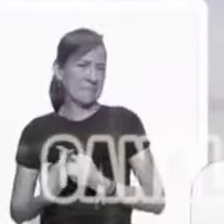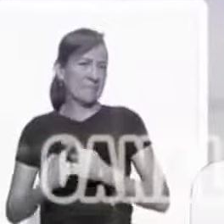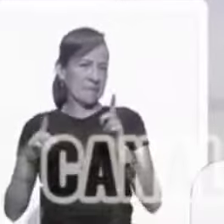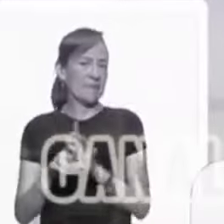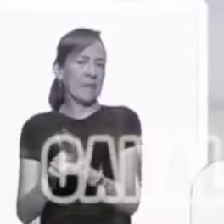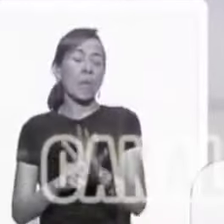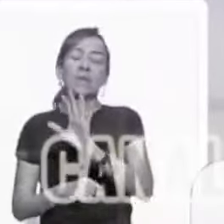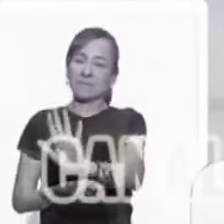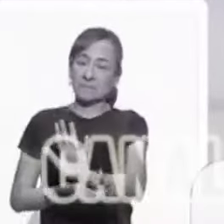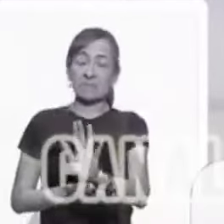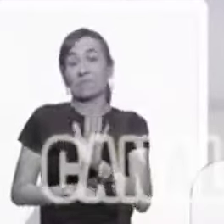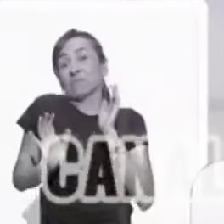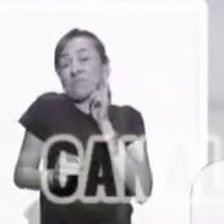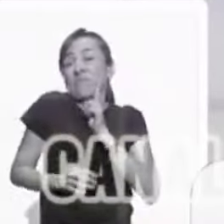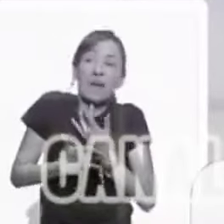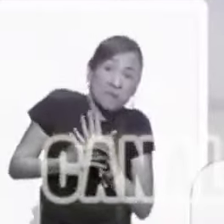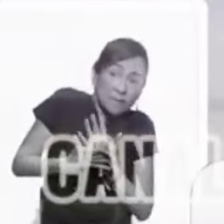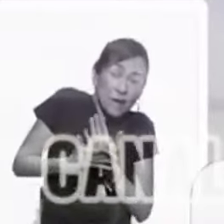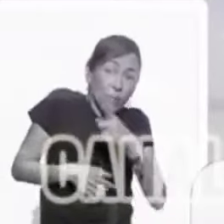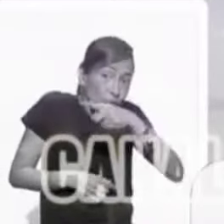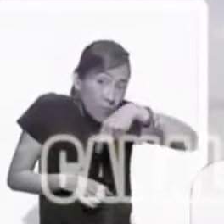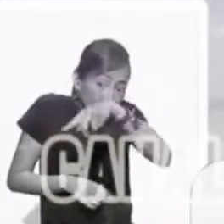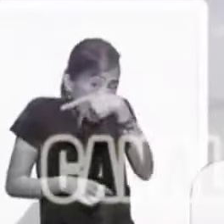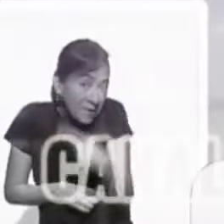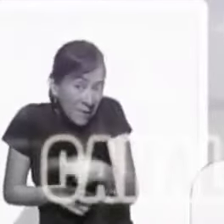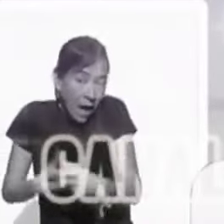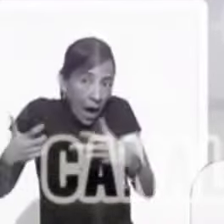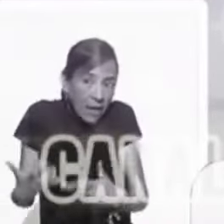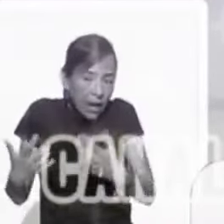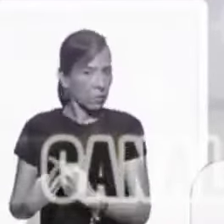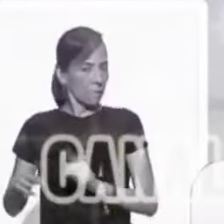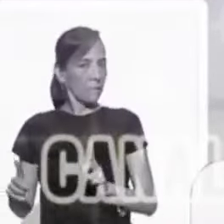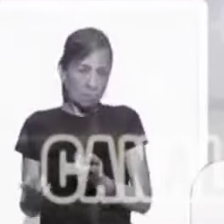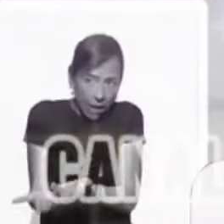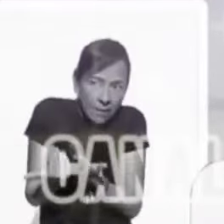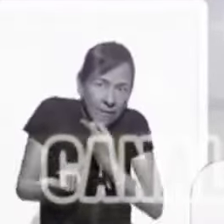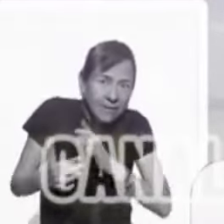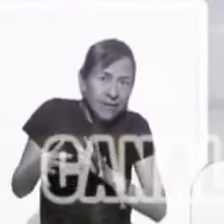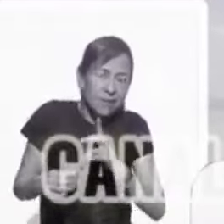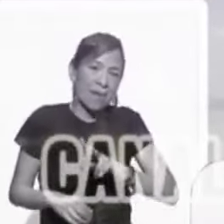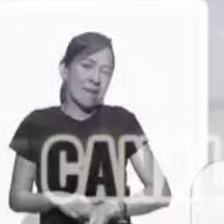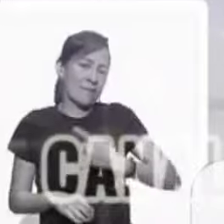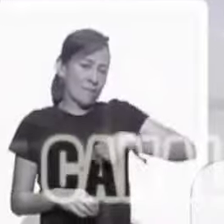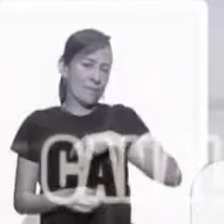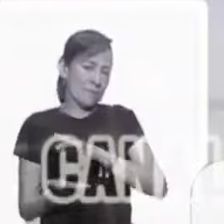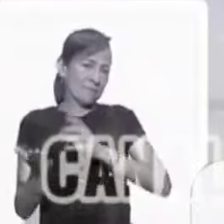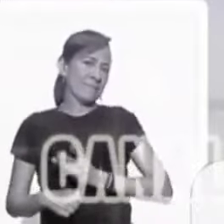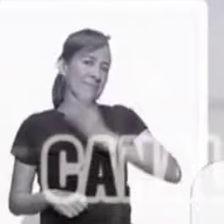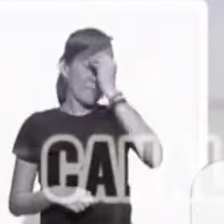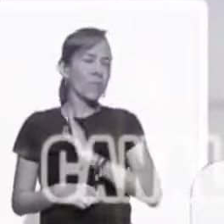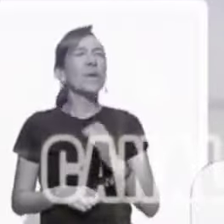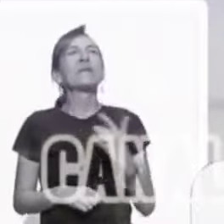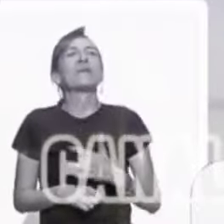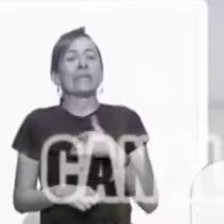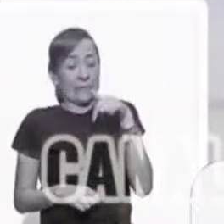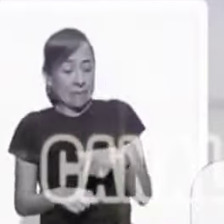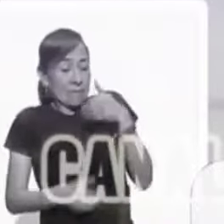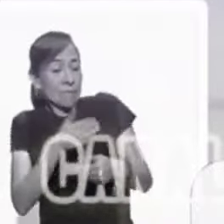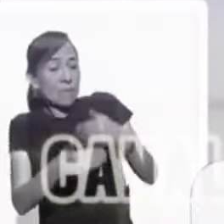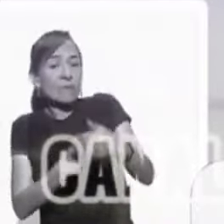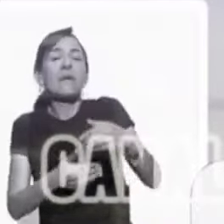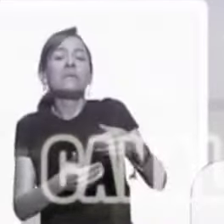que ojalá nos cuenten ustedes no qué es lo que lo está haciendo diferente para que nosotras podamos aprender Yo creo que tiene que ver con que este proceso tiene pueblo en